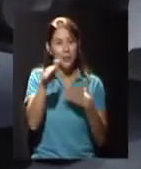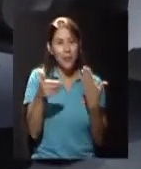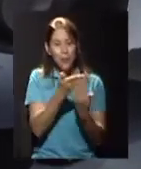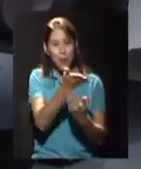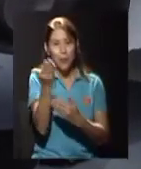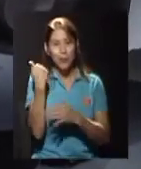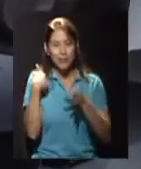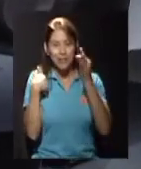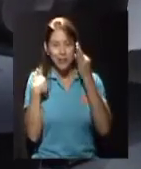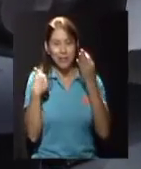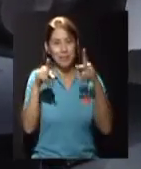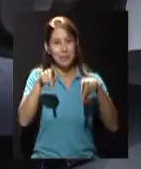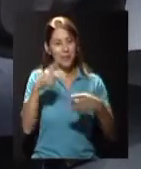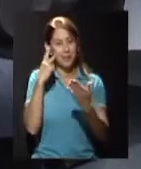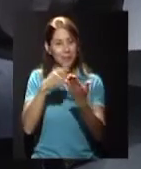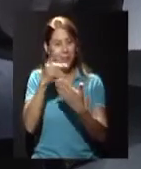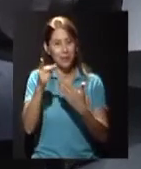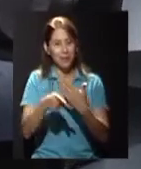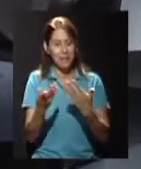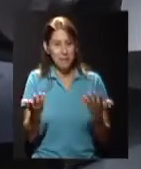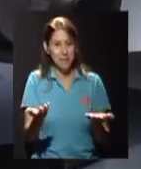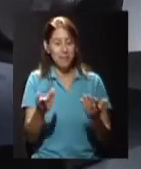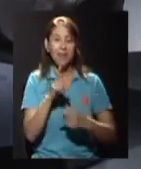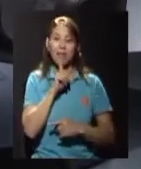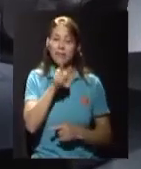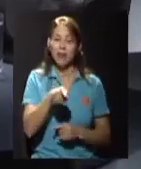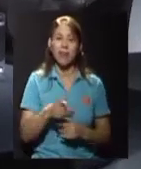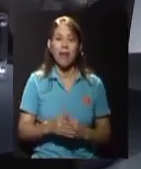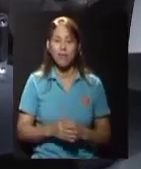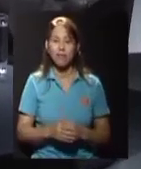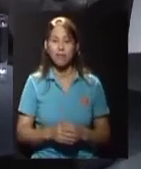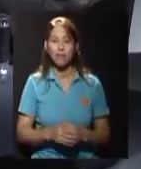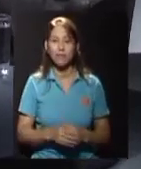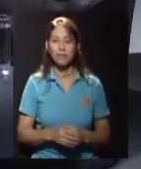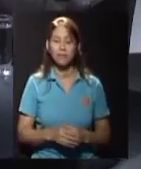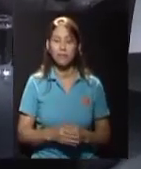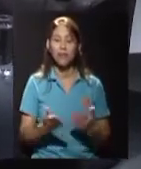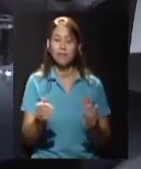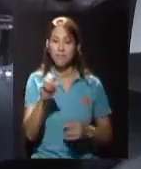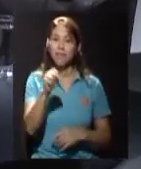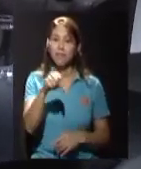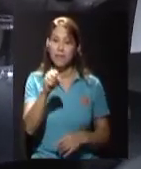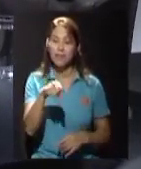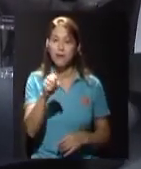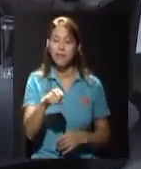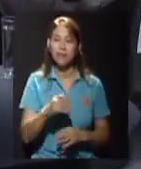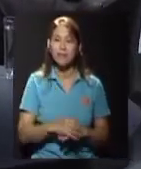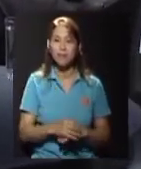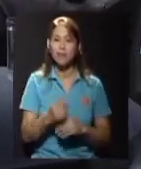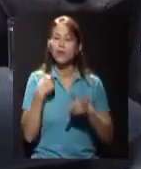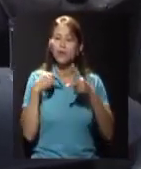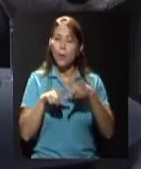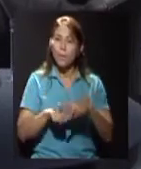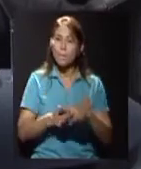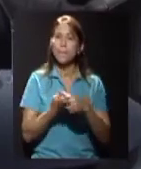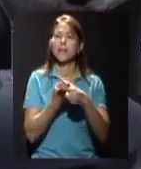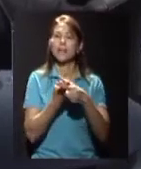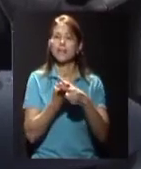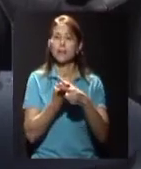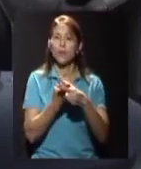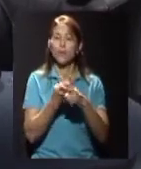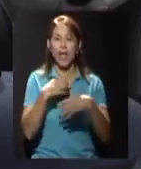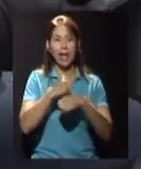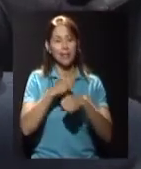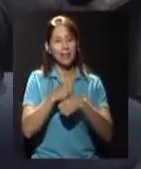y todos los televidentes que nos escuchan en realidad efectivamente empiezo a hacer el servicio